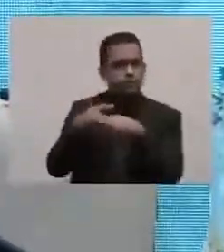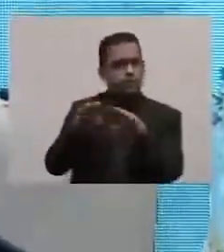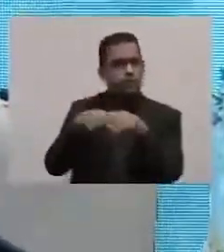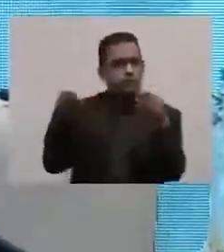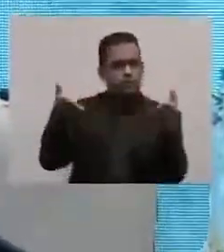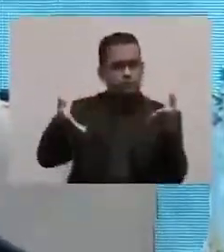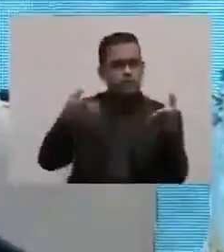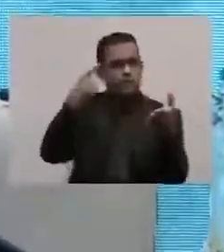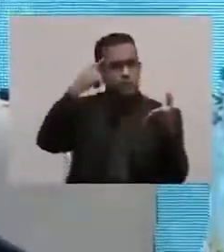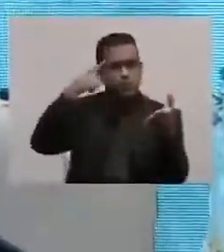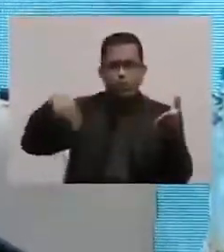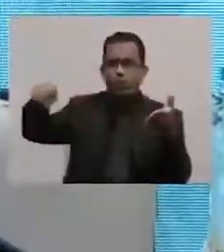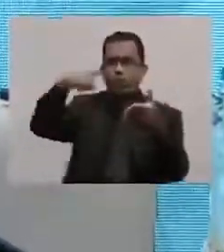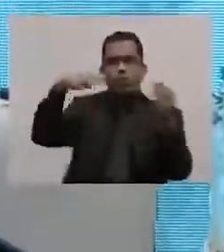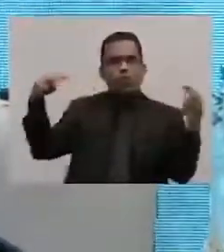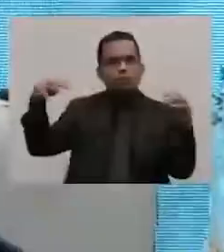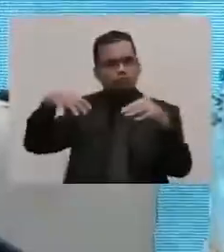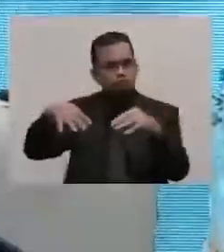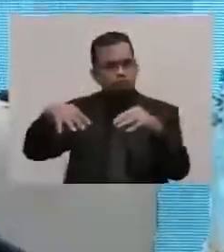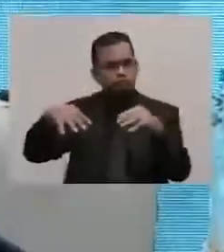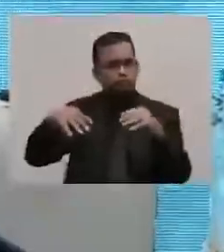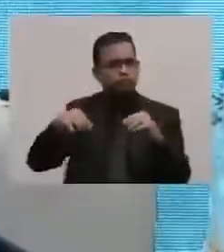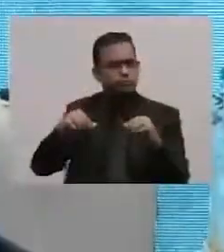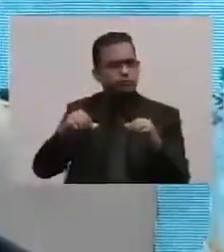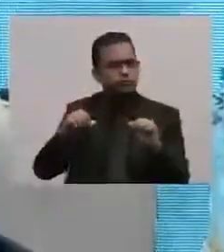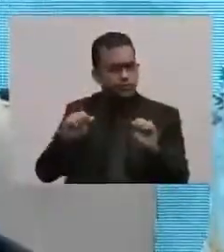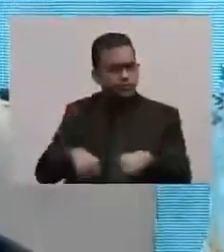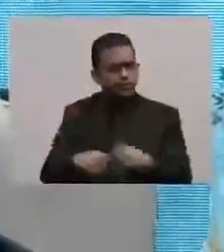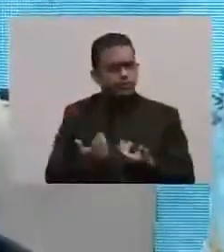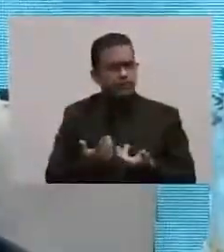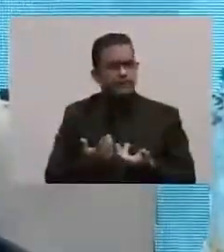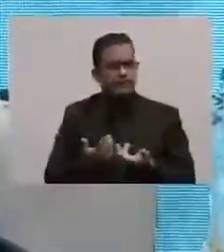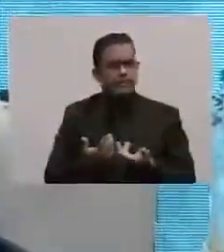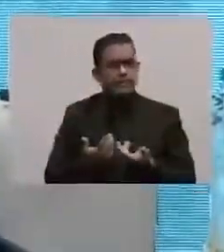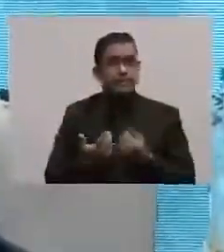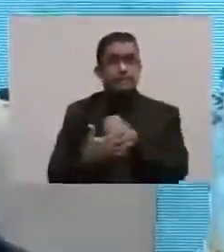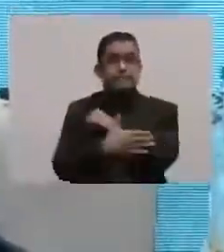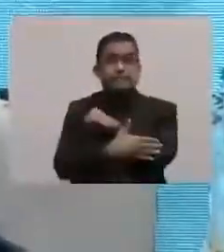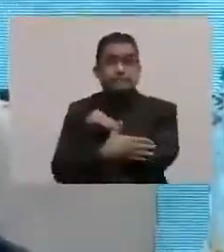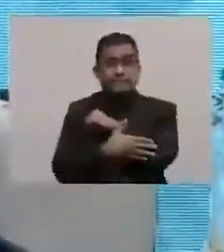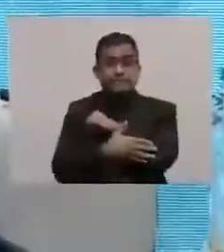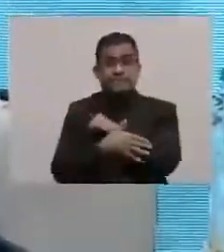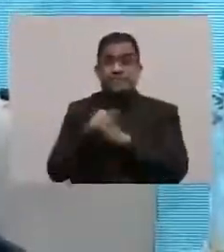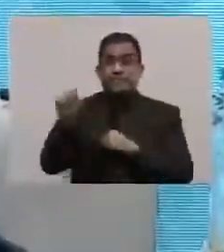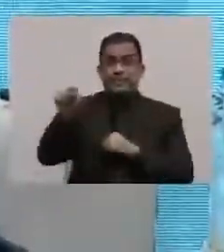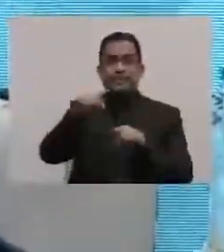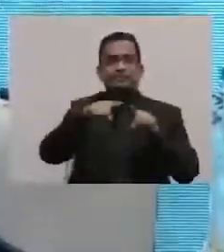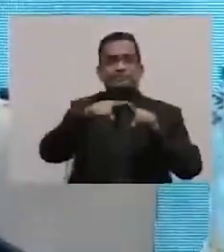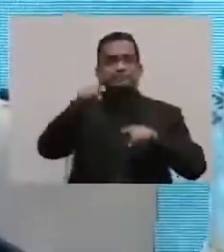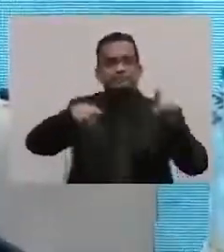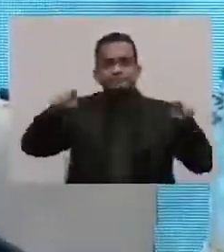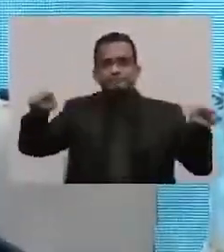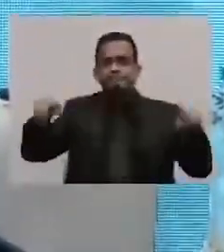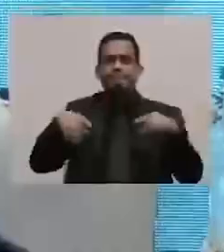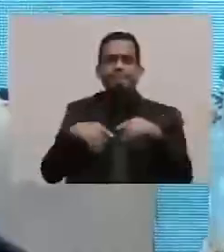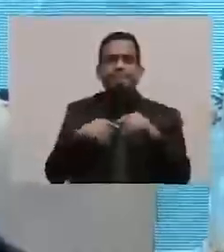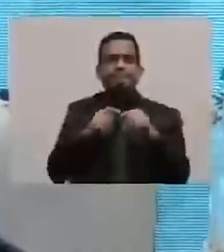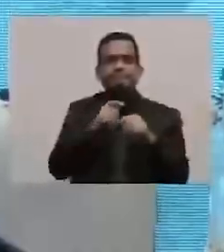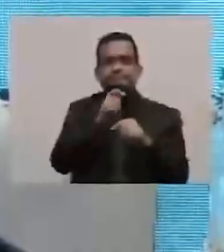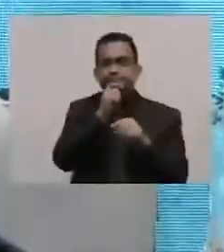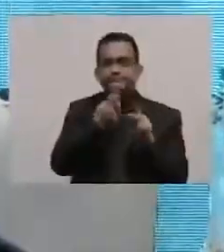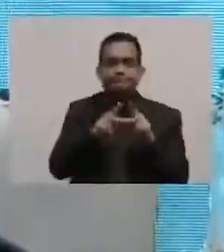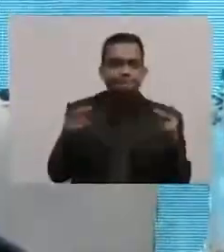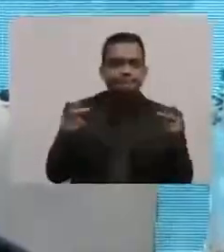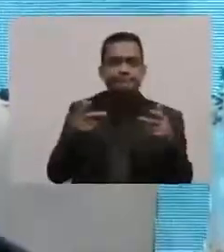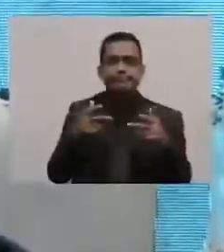para todo. El Estado tiene la obligación de garantizar en el país diversidad y multiplicidad de medios, mas